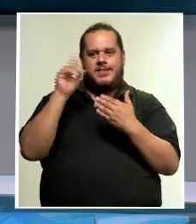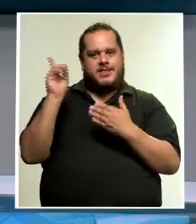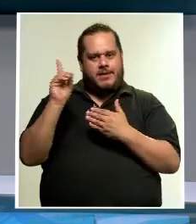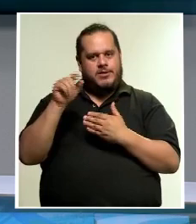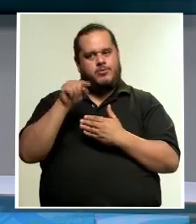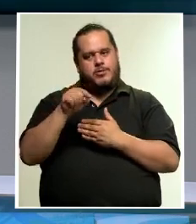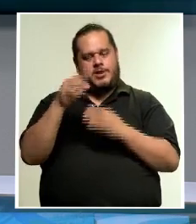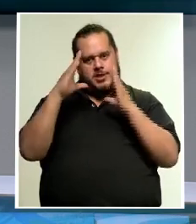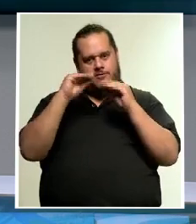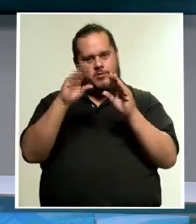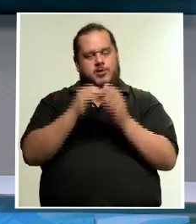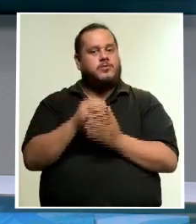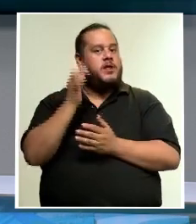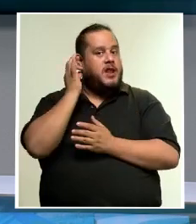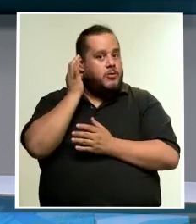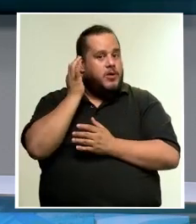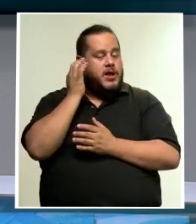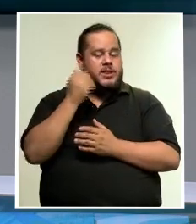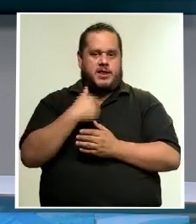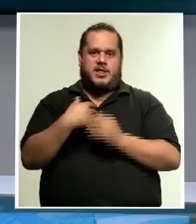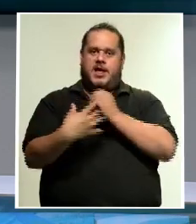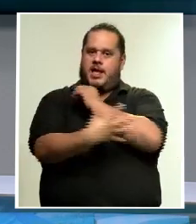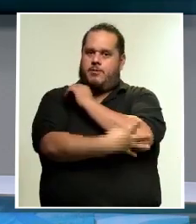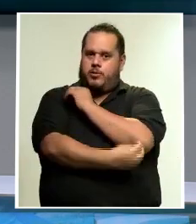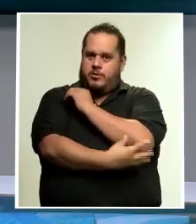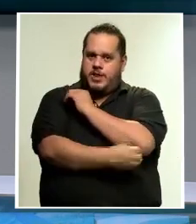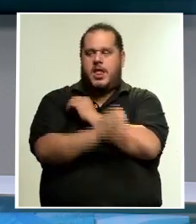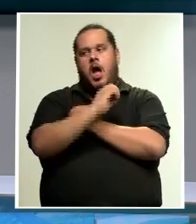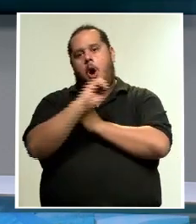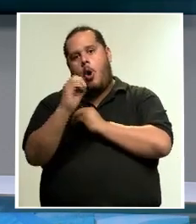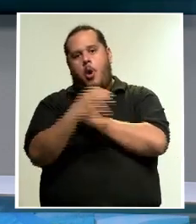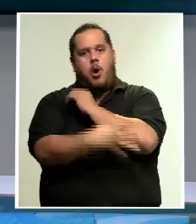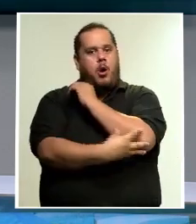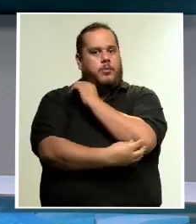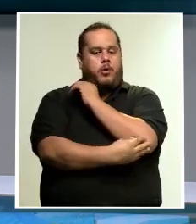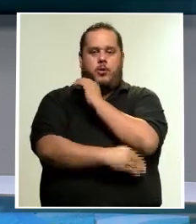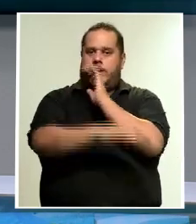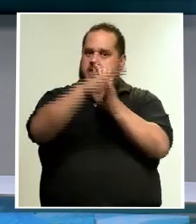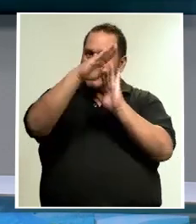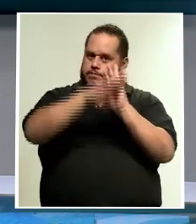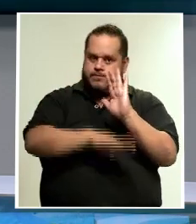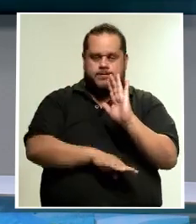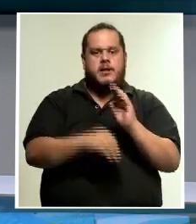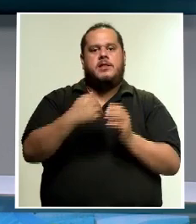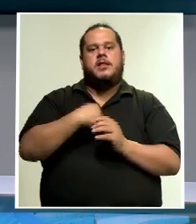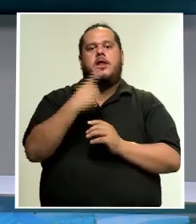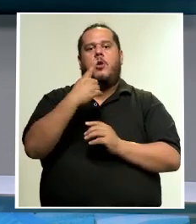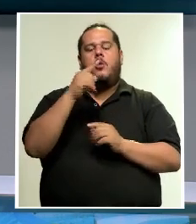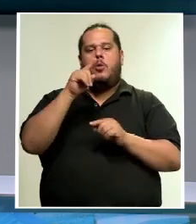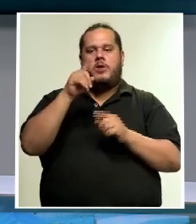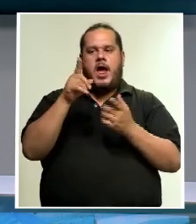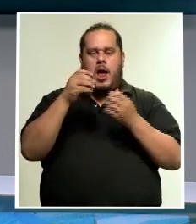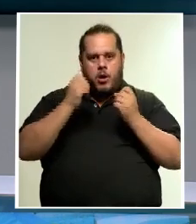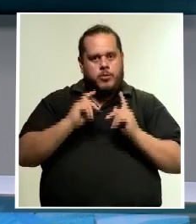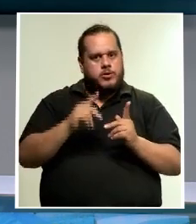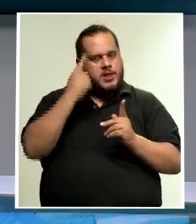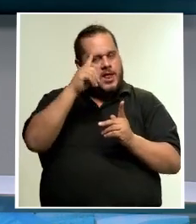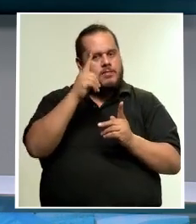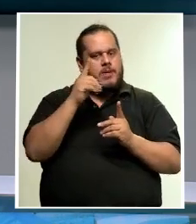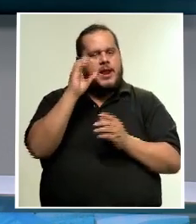Las mujeres que se encuentren en pobreza o pobreza extrema podrían tener una alternativa para buscar